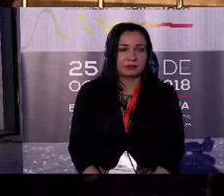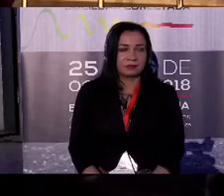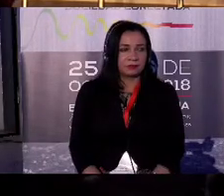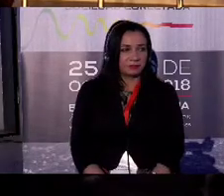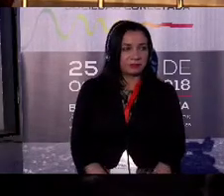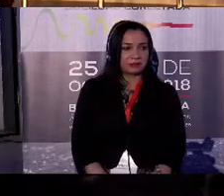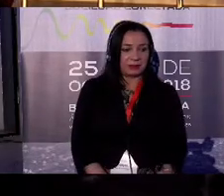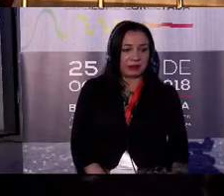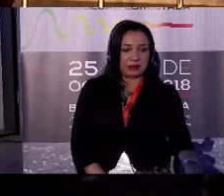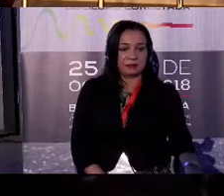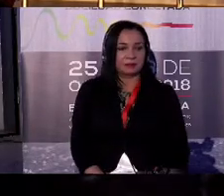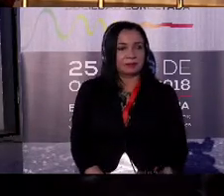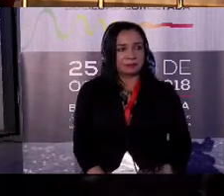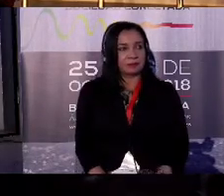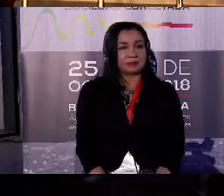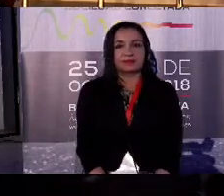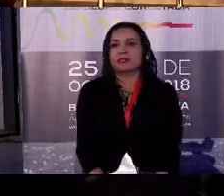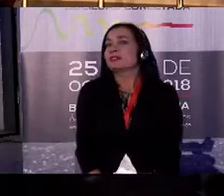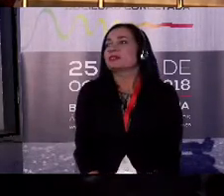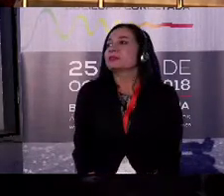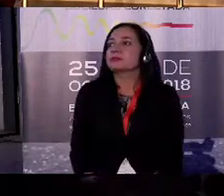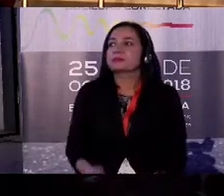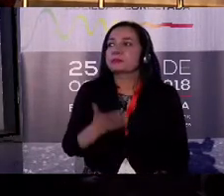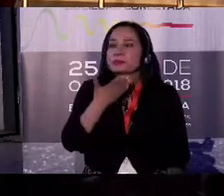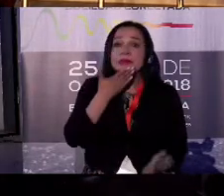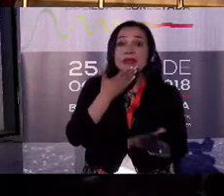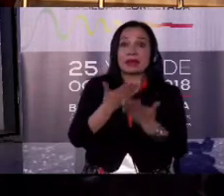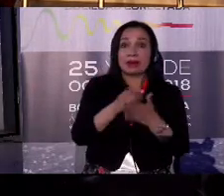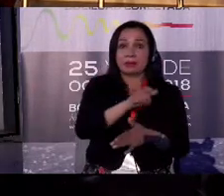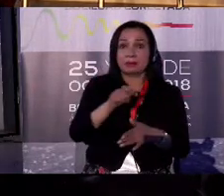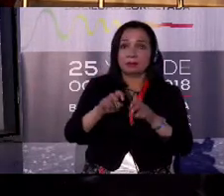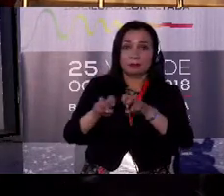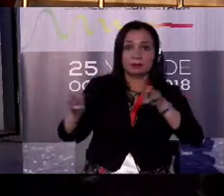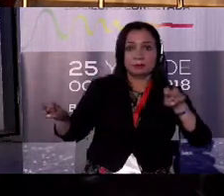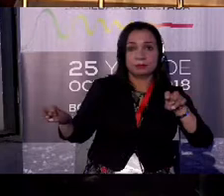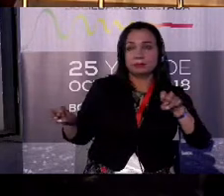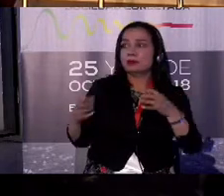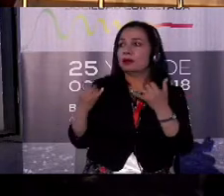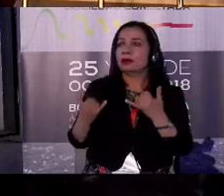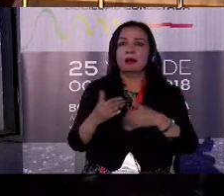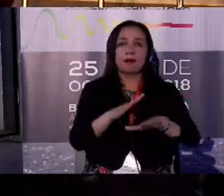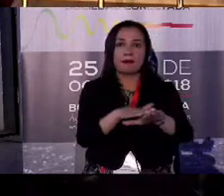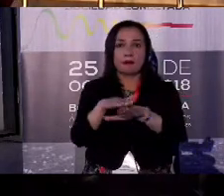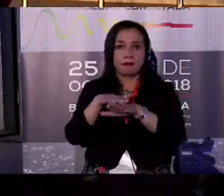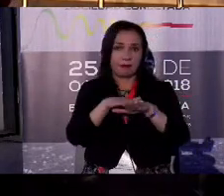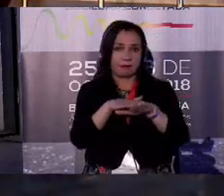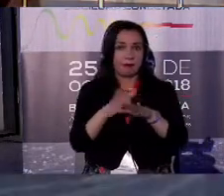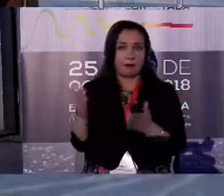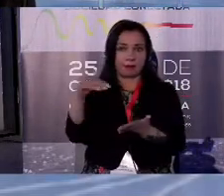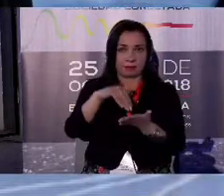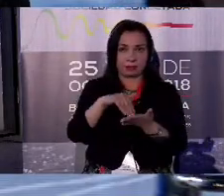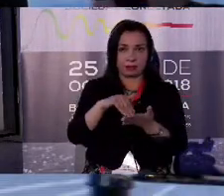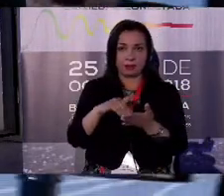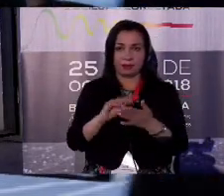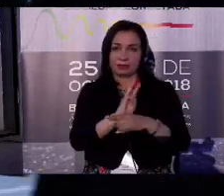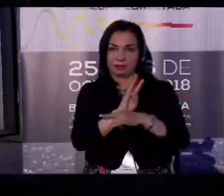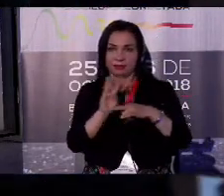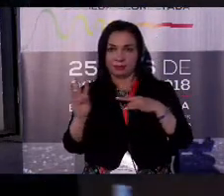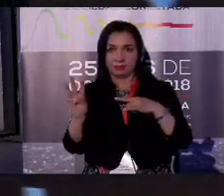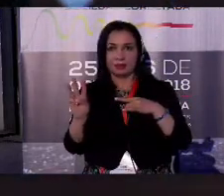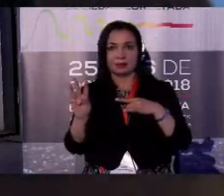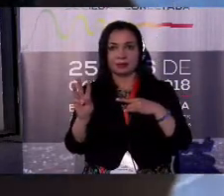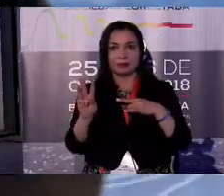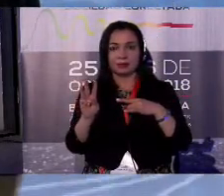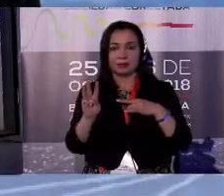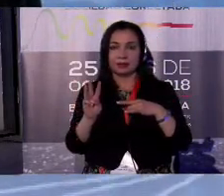Bueno, muchísimas gracias a nuestros panelistas. Queremos invitarlos nuevamente a que ingresen a nuestra aplicación